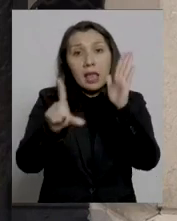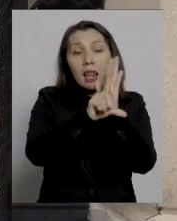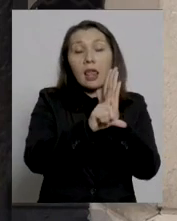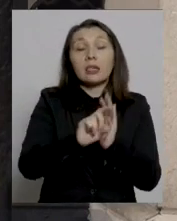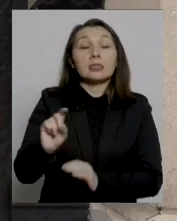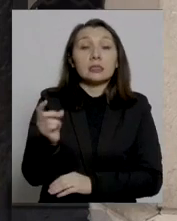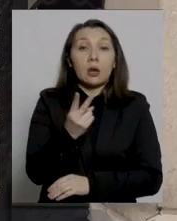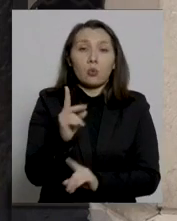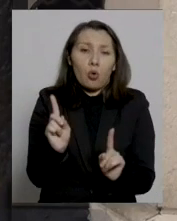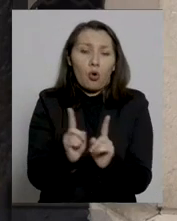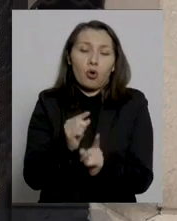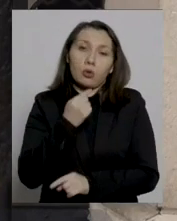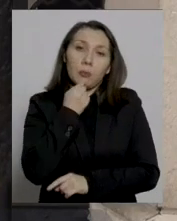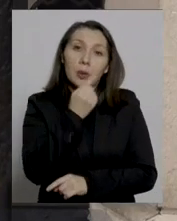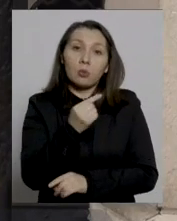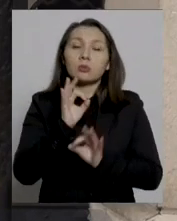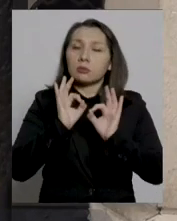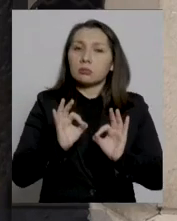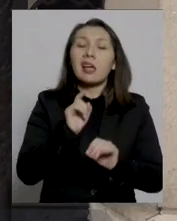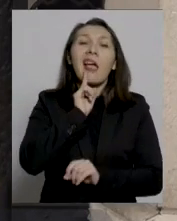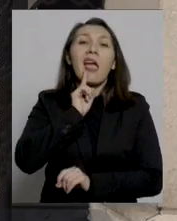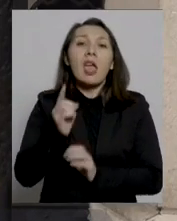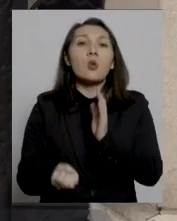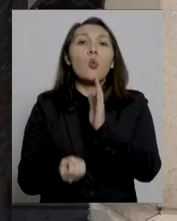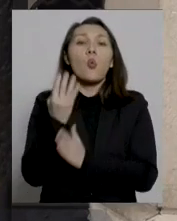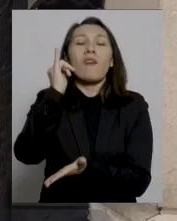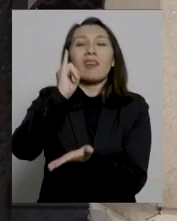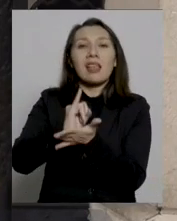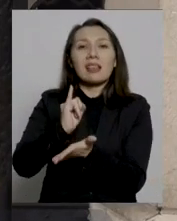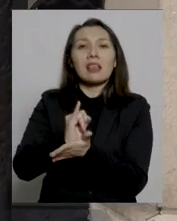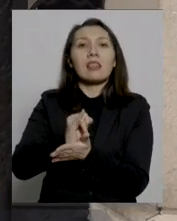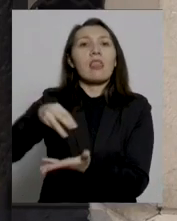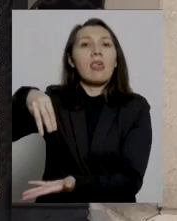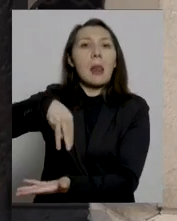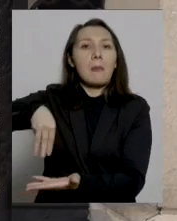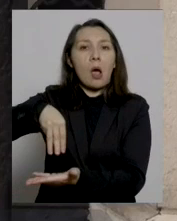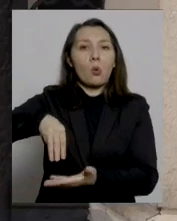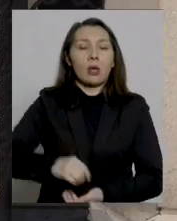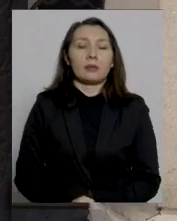segundo, brevemente, si es que está definido quién va a ser el nuevo intendente de la región del Maule.